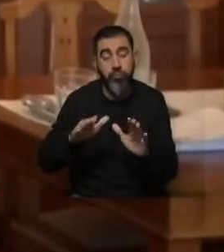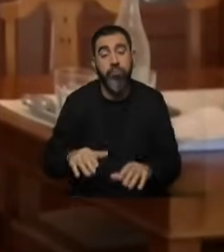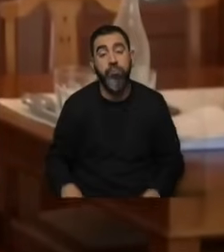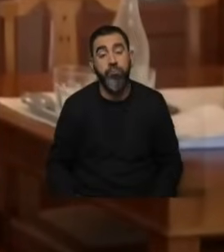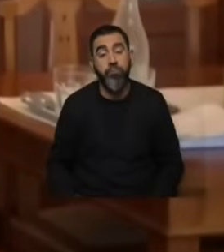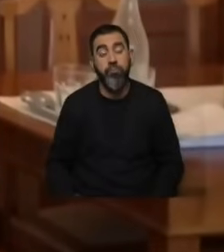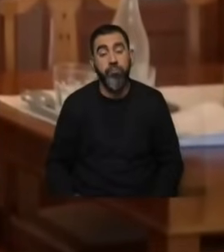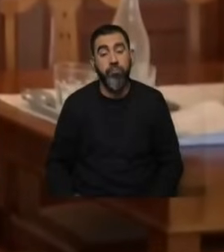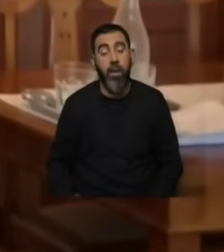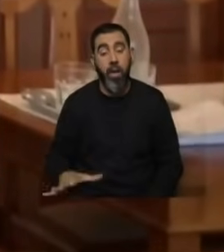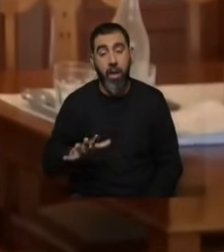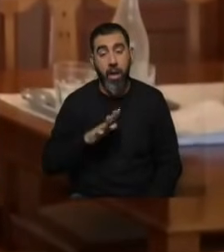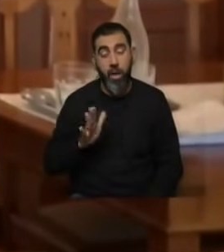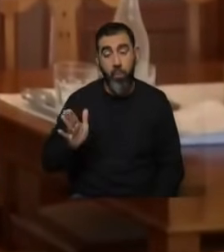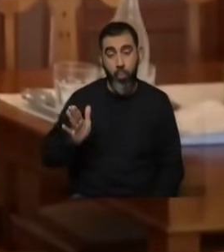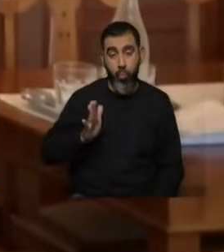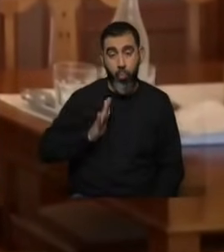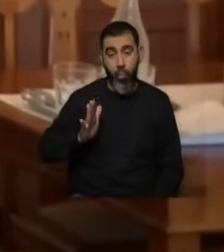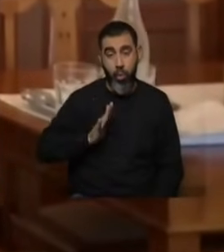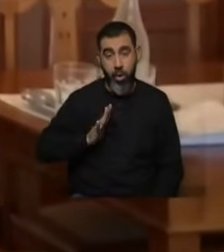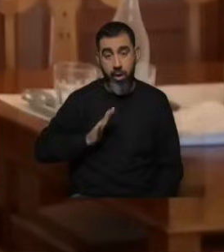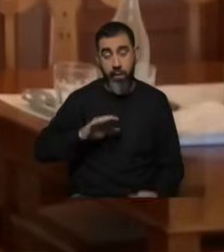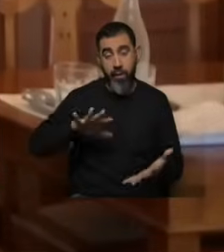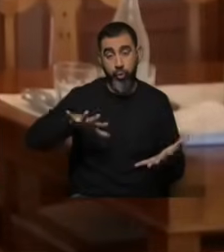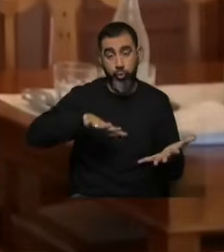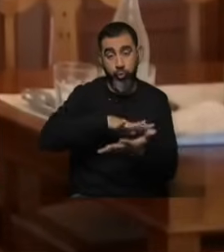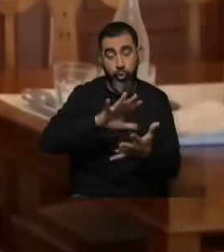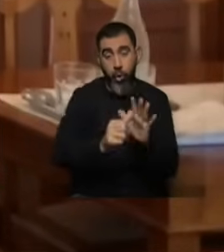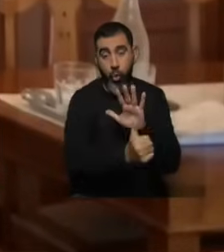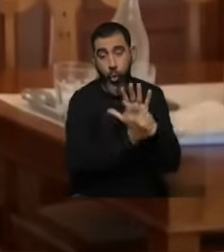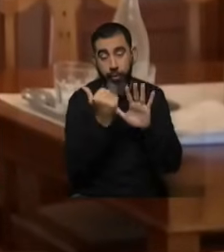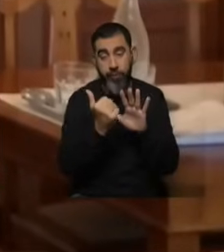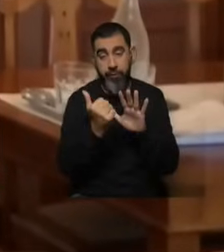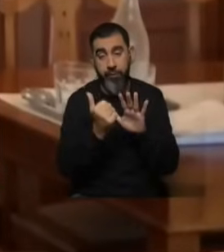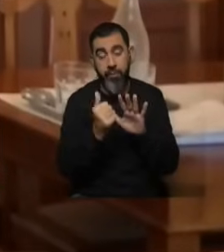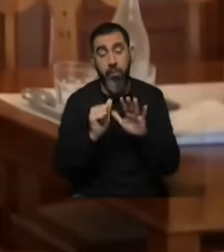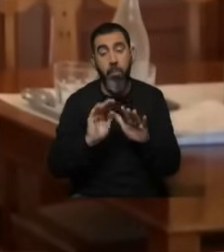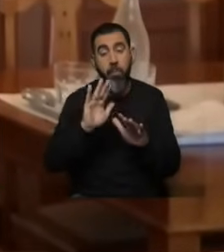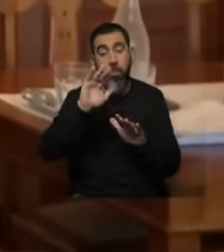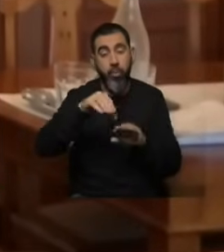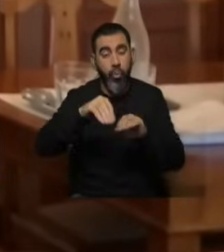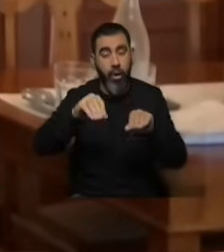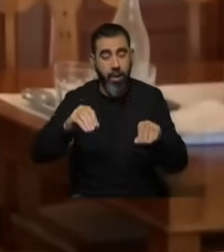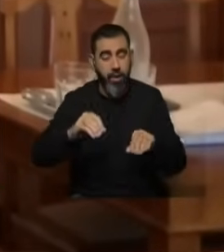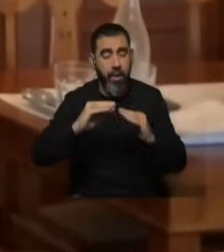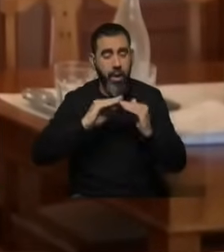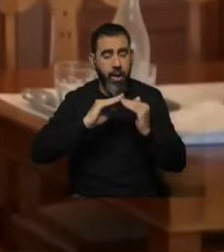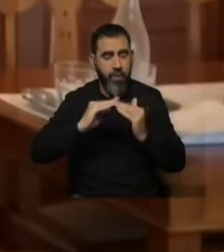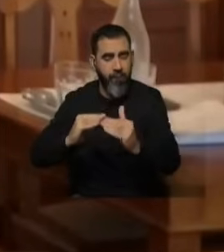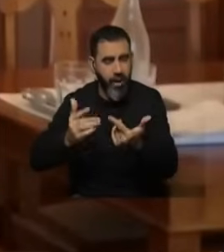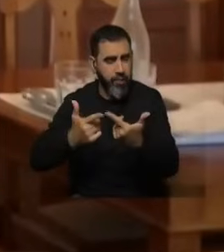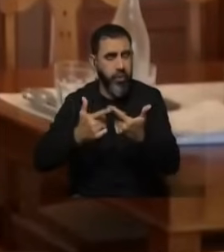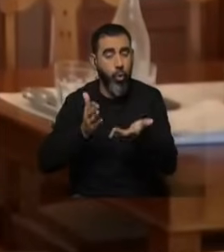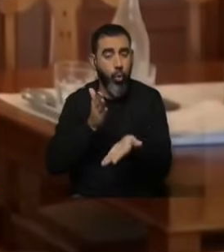a mujeres de la zona oeste de los bulevares también de la zona de cavalle eh que